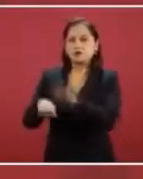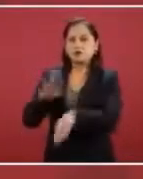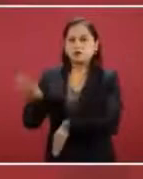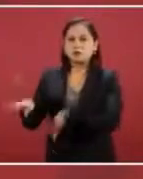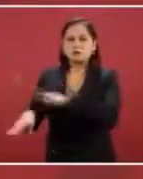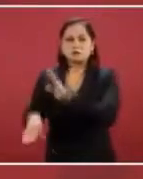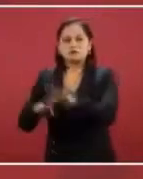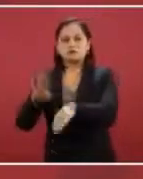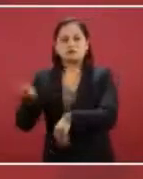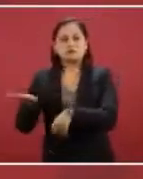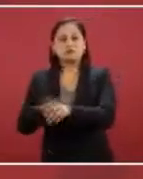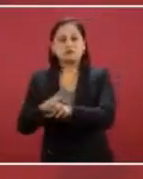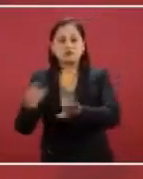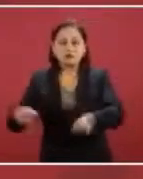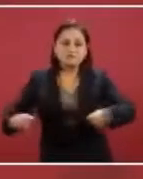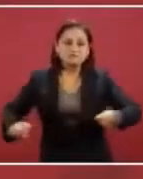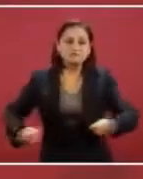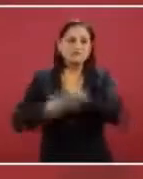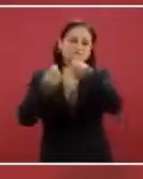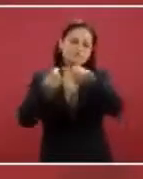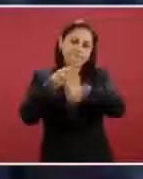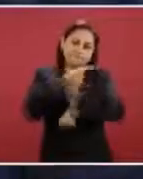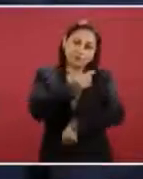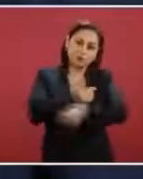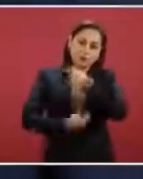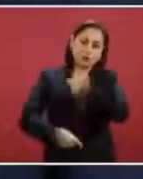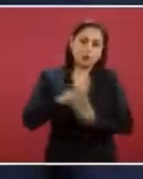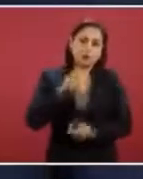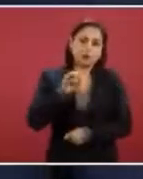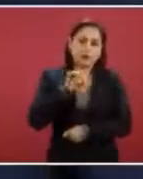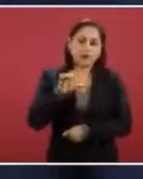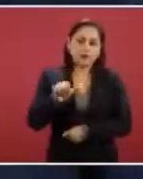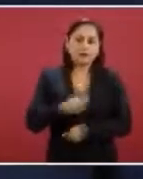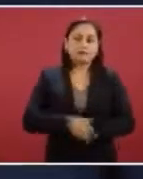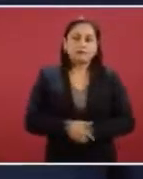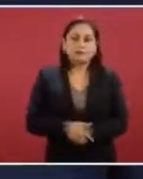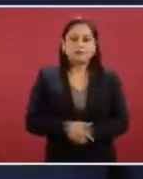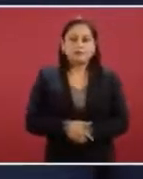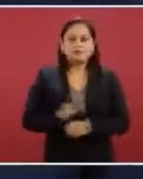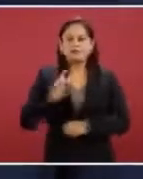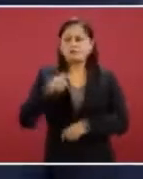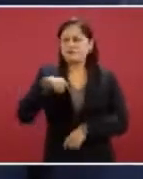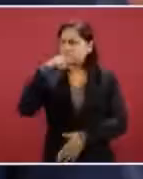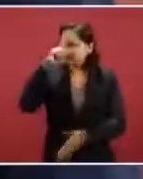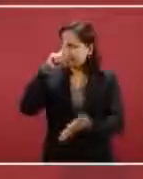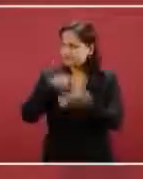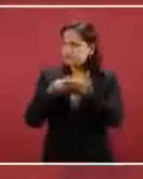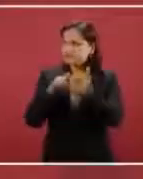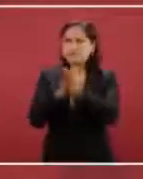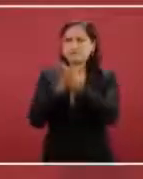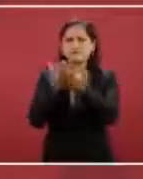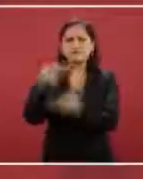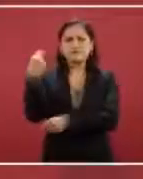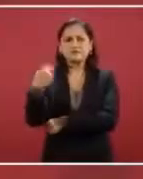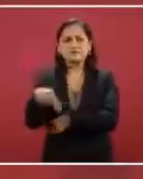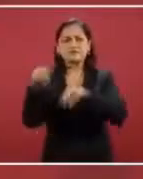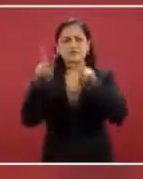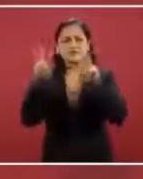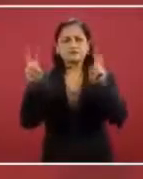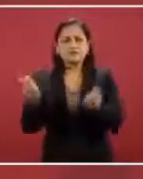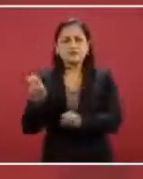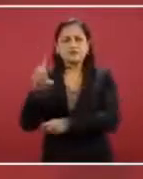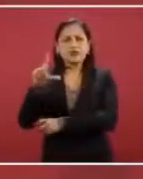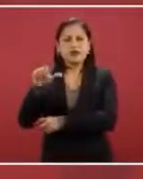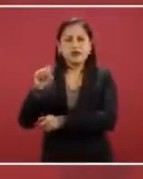en ese enfrentamiento, en esas diferencias con Villa. Creo que se llama la novela La sangre al